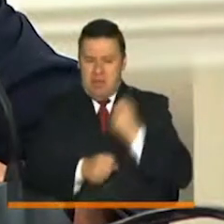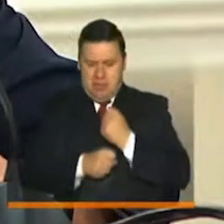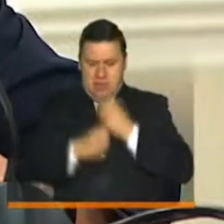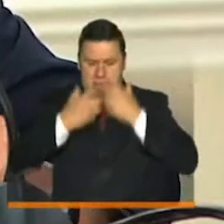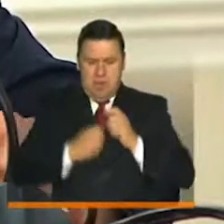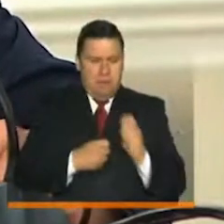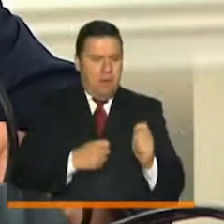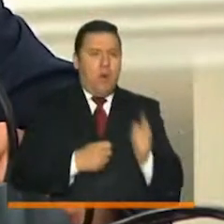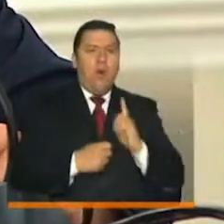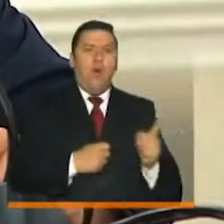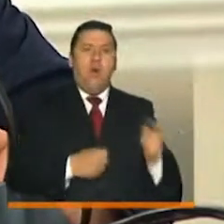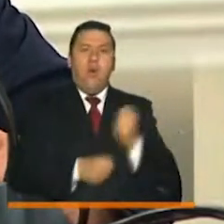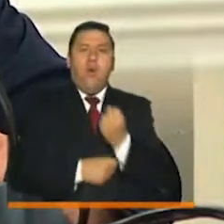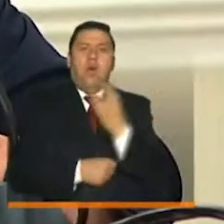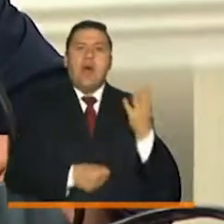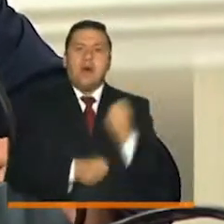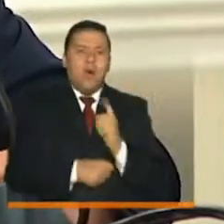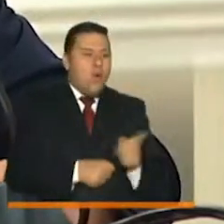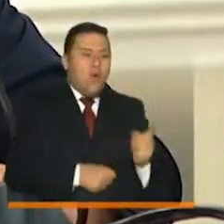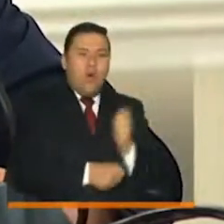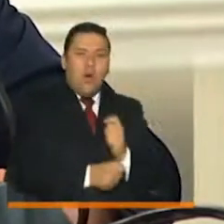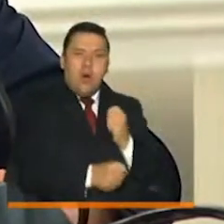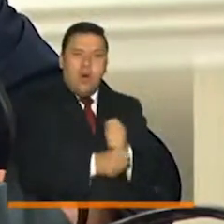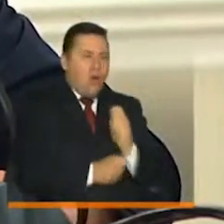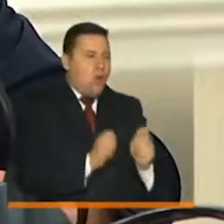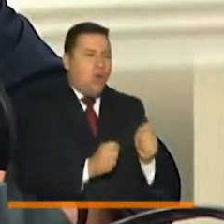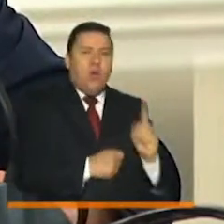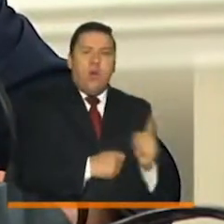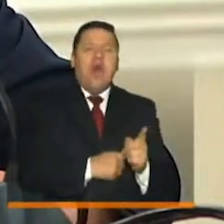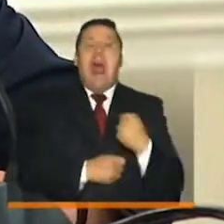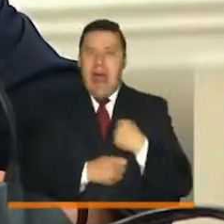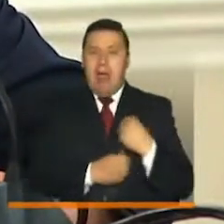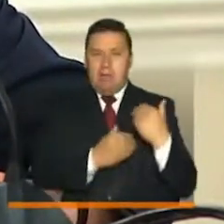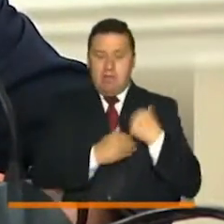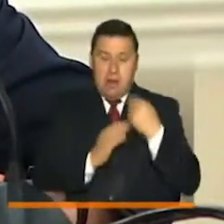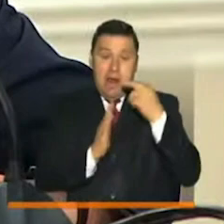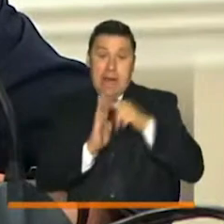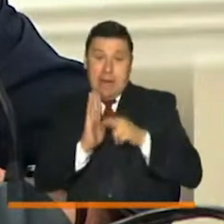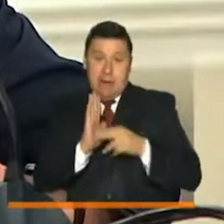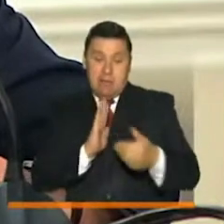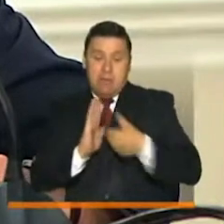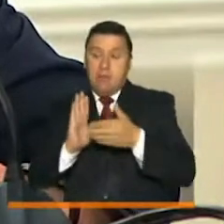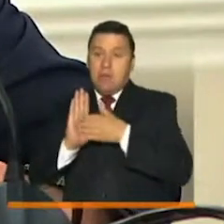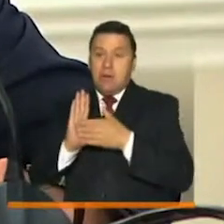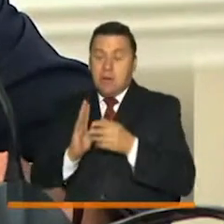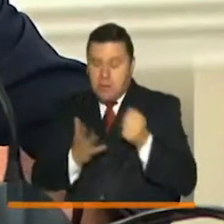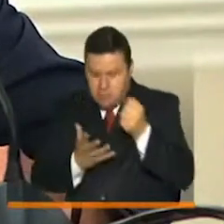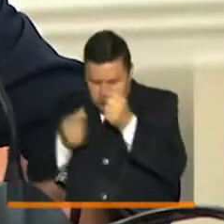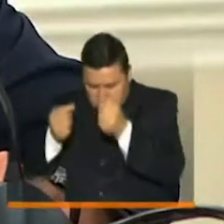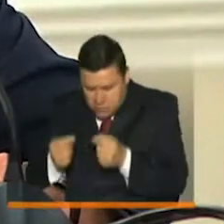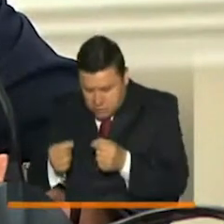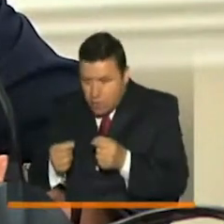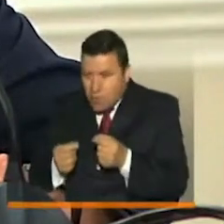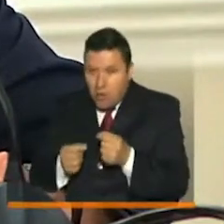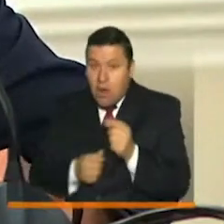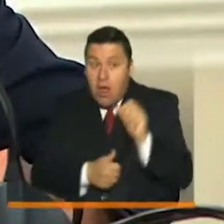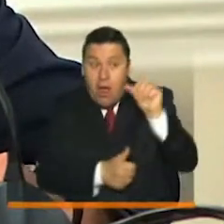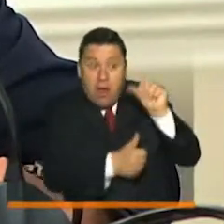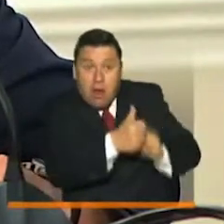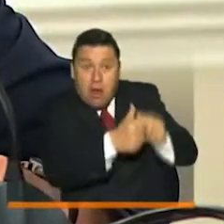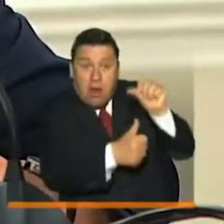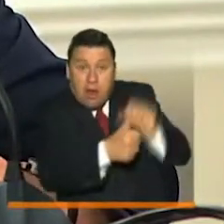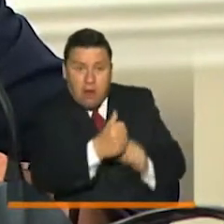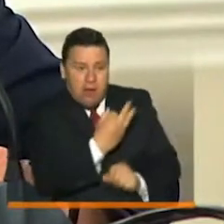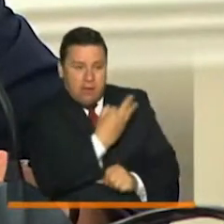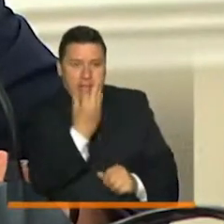este es el número de empleados que yo tengo y que voy a mantener. Con esos requisitos el banco le va a desembolsar por cada uno de sus